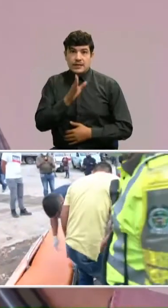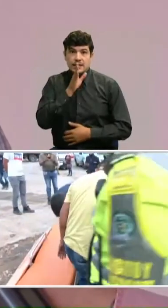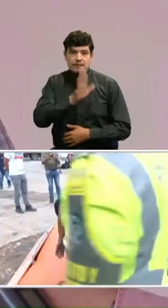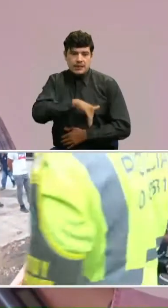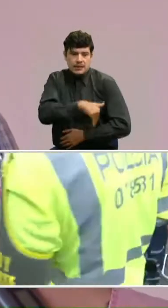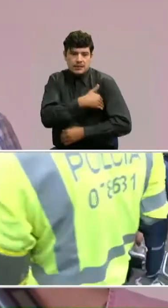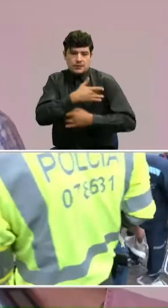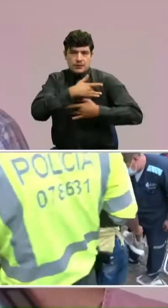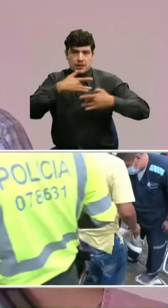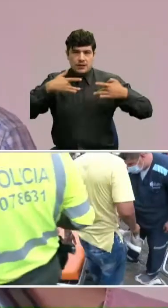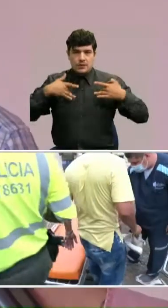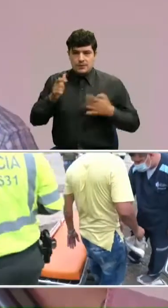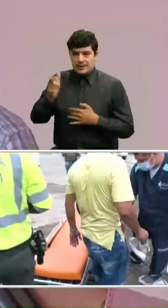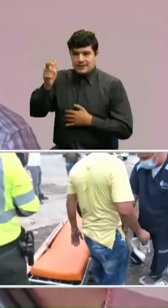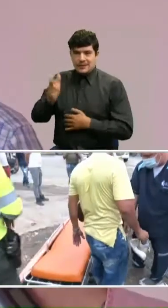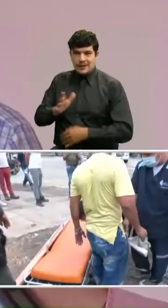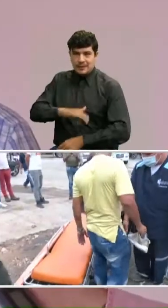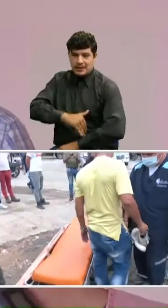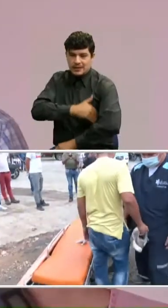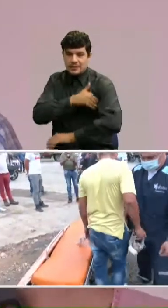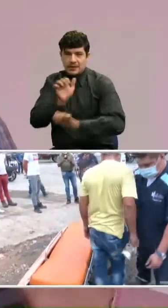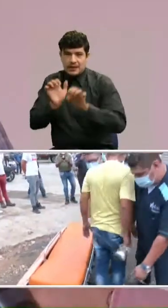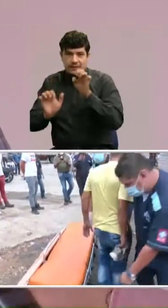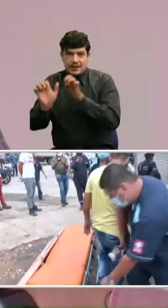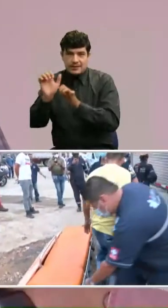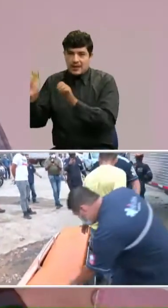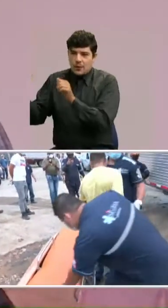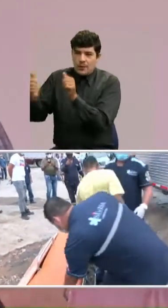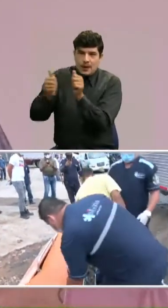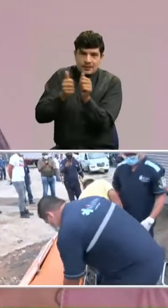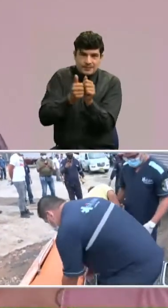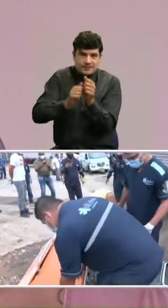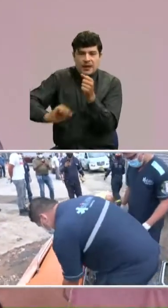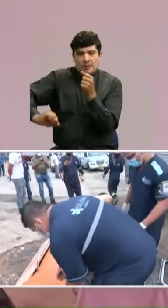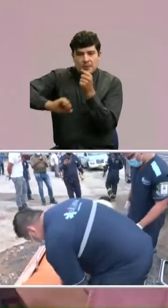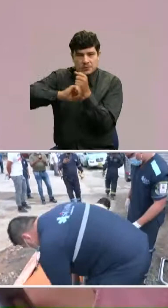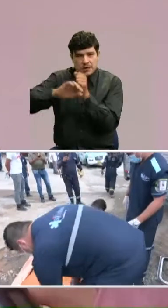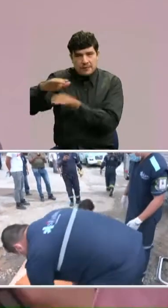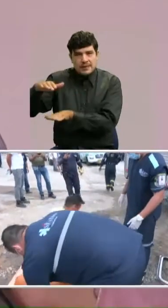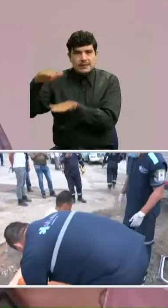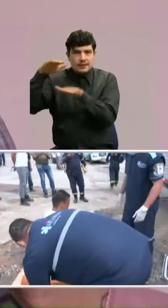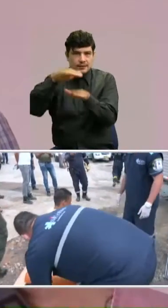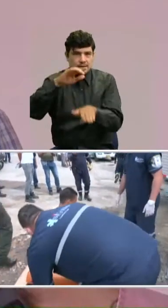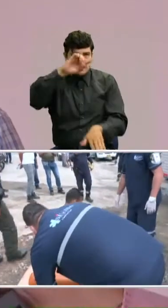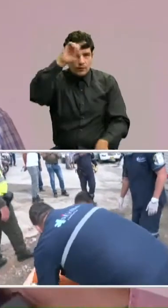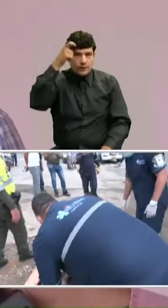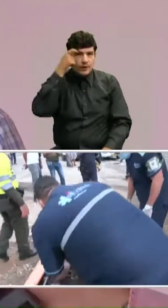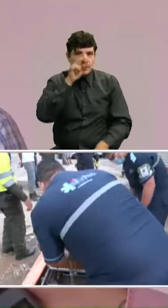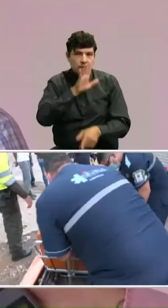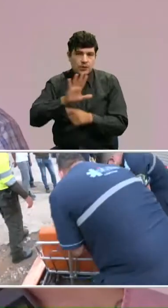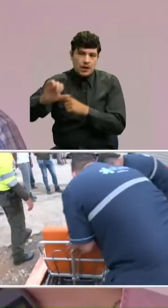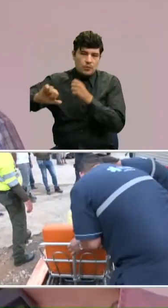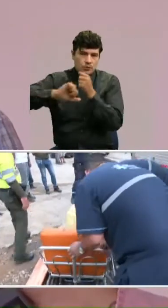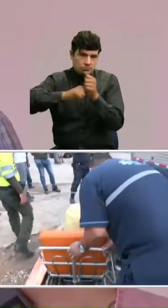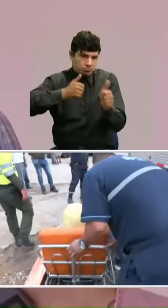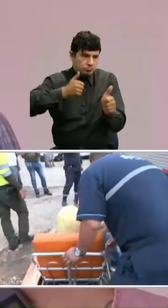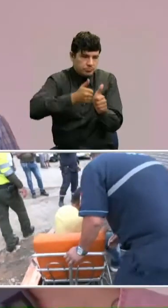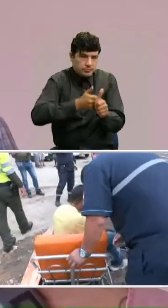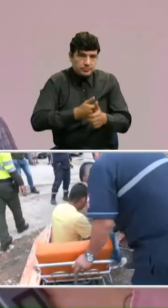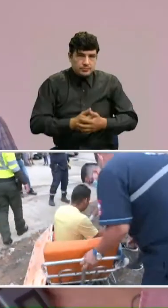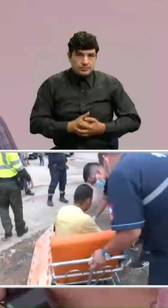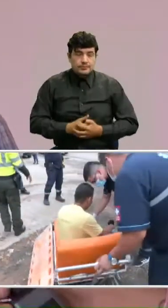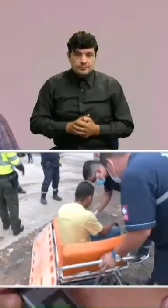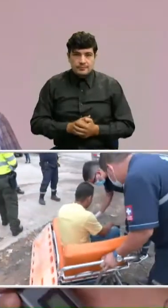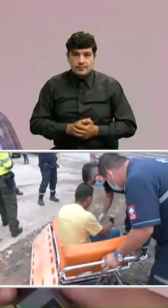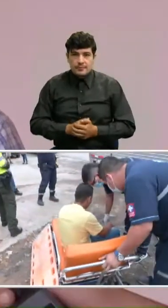señor ministro de defensa que nos acompañarán en representación del gobierno nacional se ha definido un